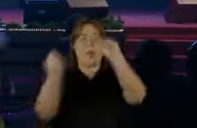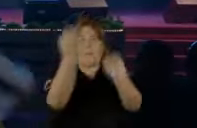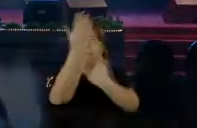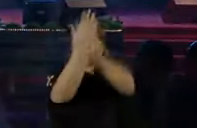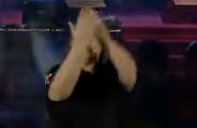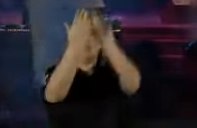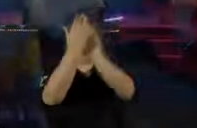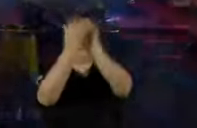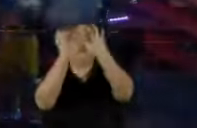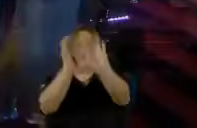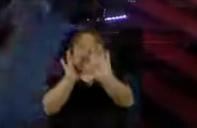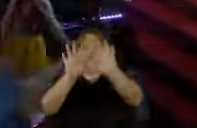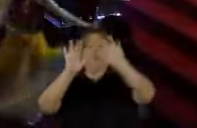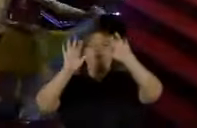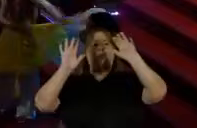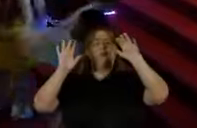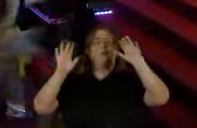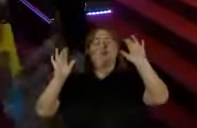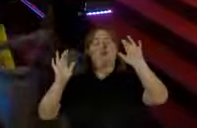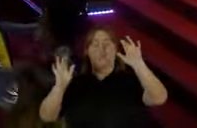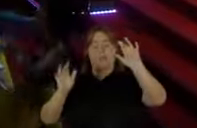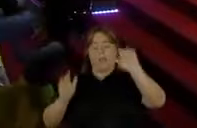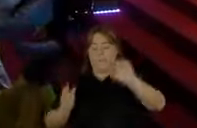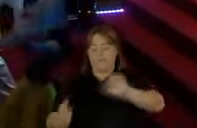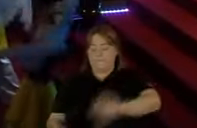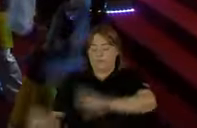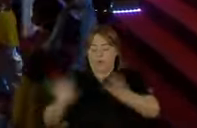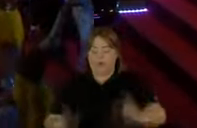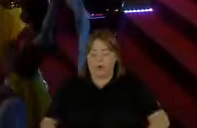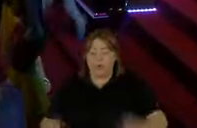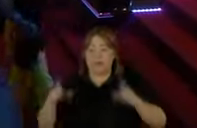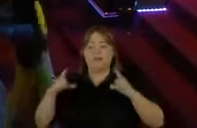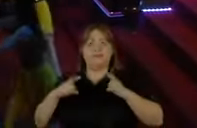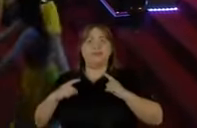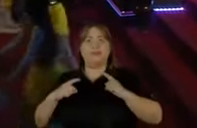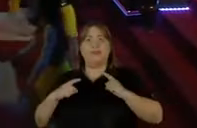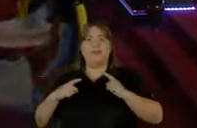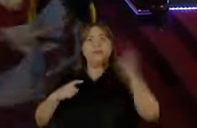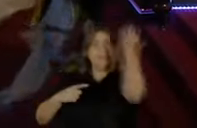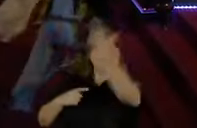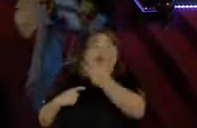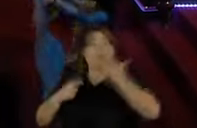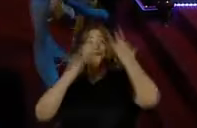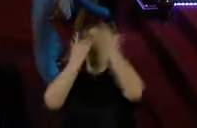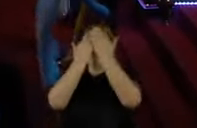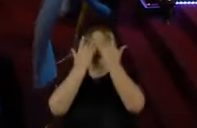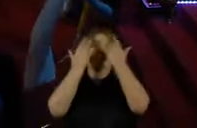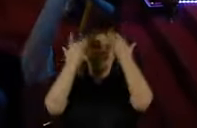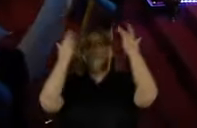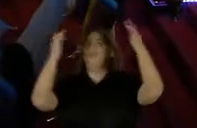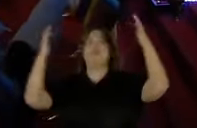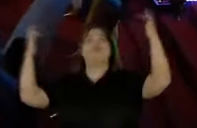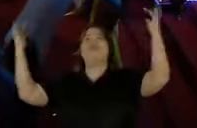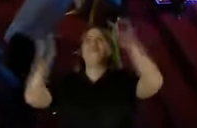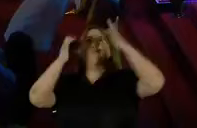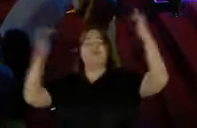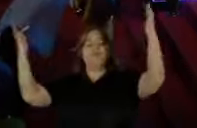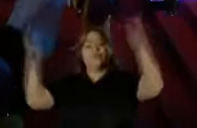Todo cobra vida, su luz radiante hace brillar el